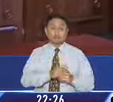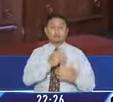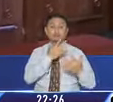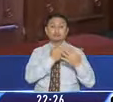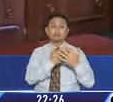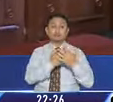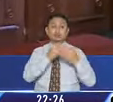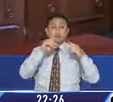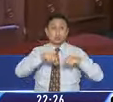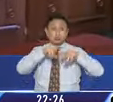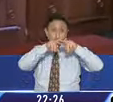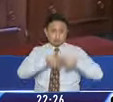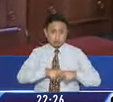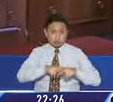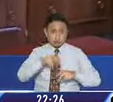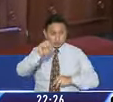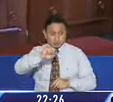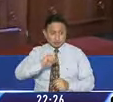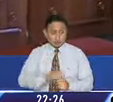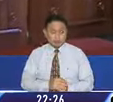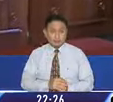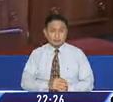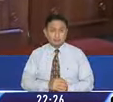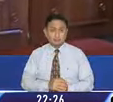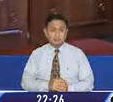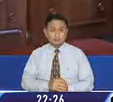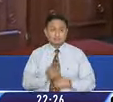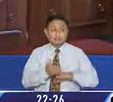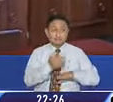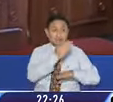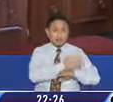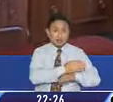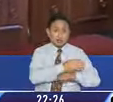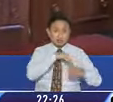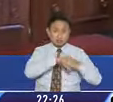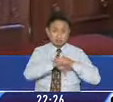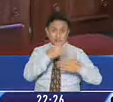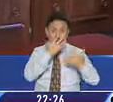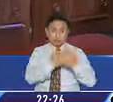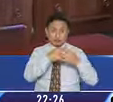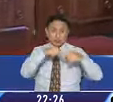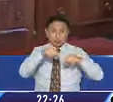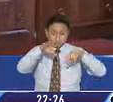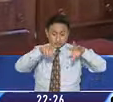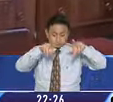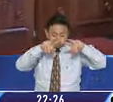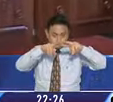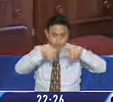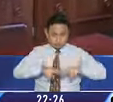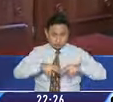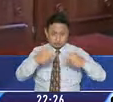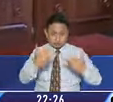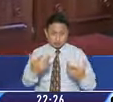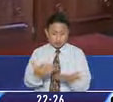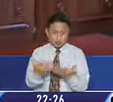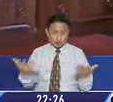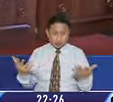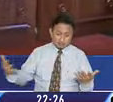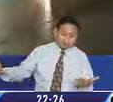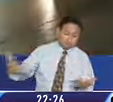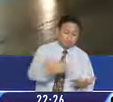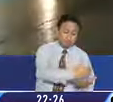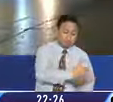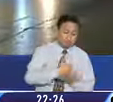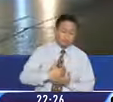penitenciarios y hacer las requisas, y es justamente lo que hicieron hace pocos días y decomisaron gran cantidad de armas, gran cantidad de